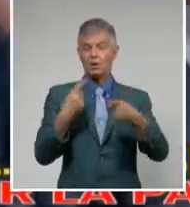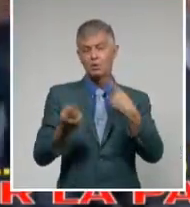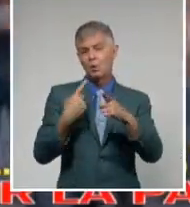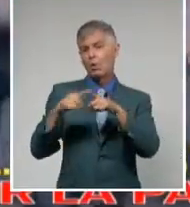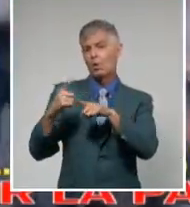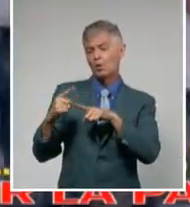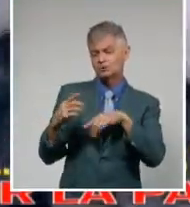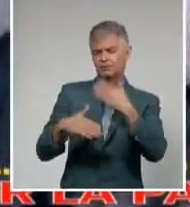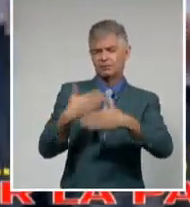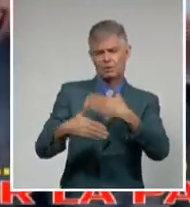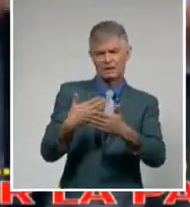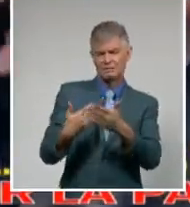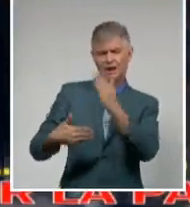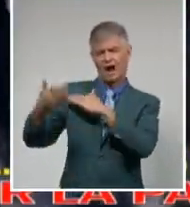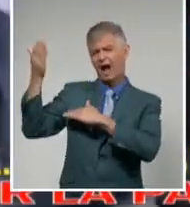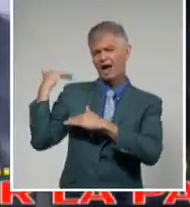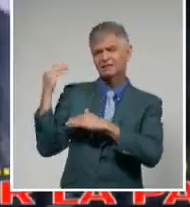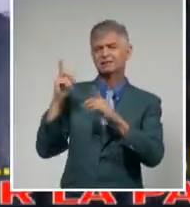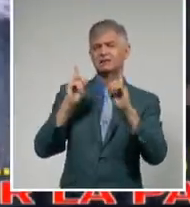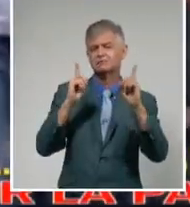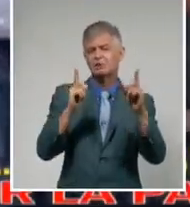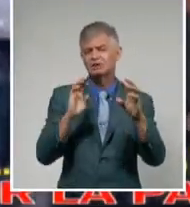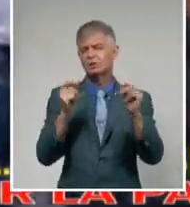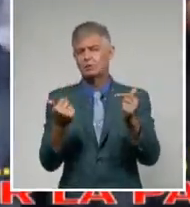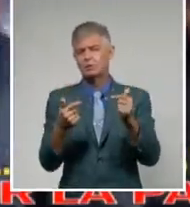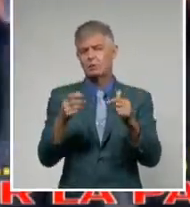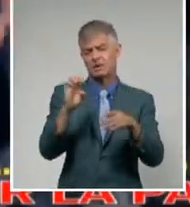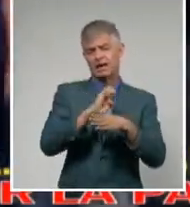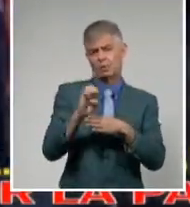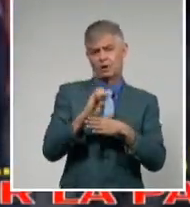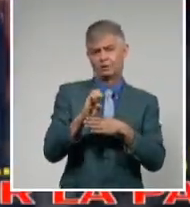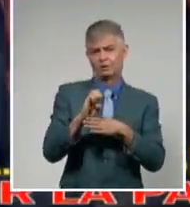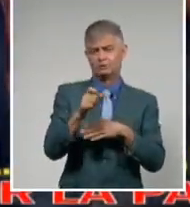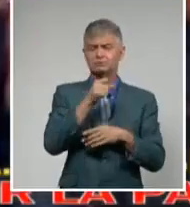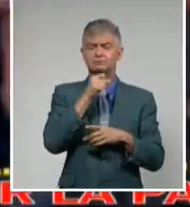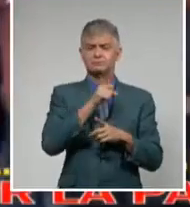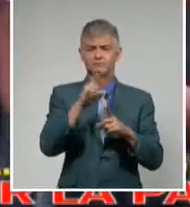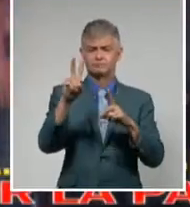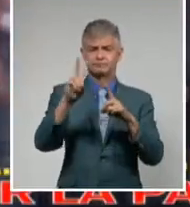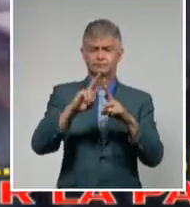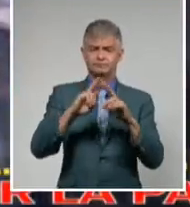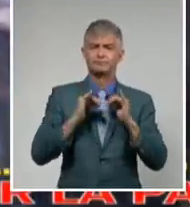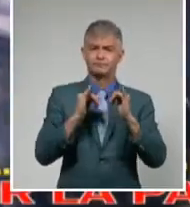económicos y políticos del Ecuador. Desde Quito, Lourdes Stusser, Sistema Informativo de la Televisión Cubana.